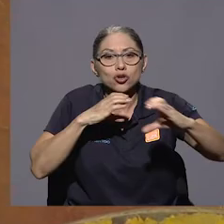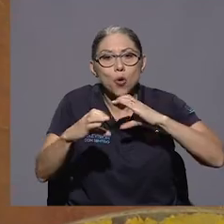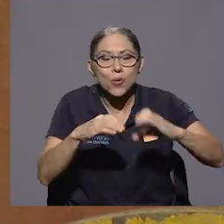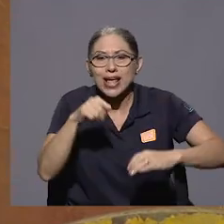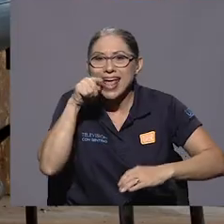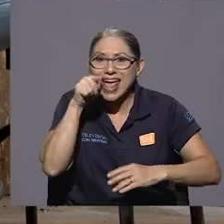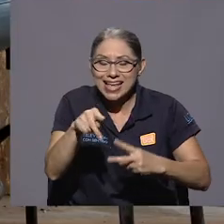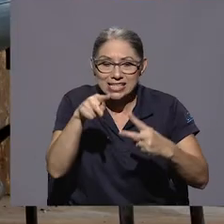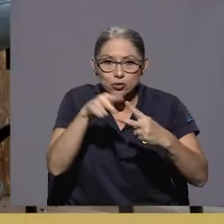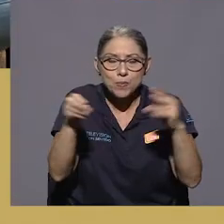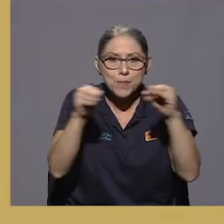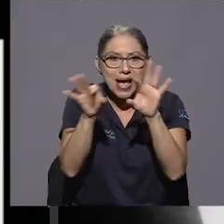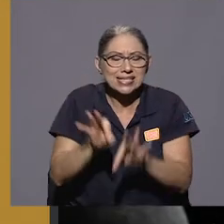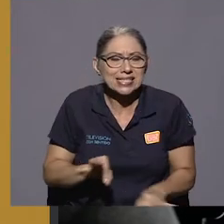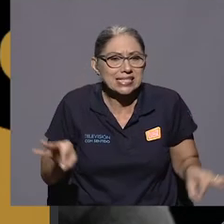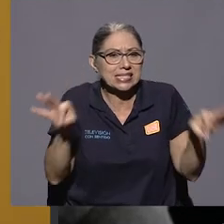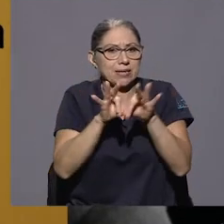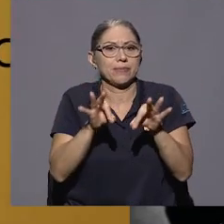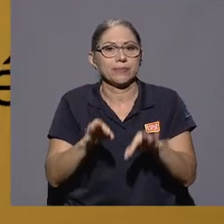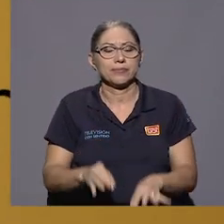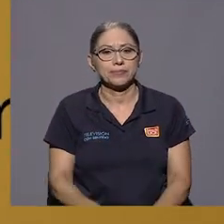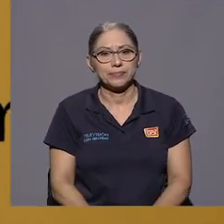lo más importante.